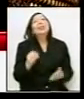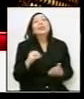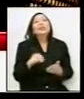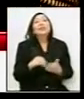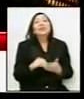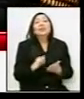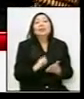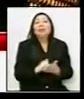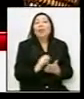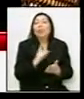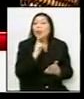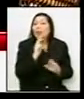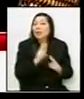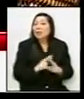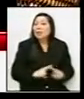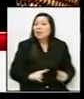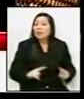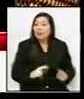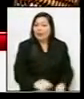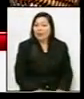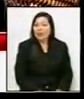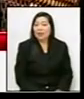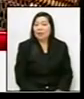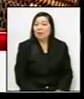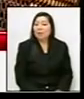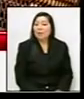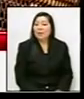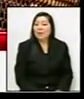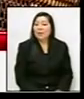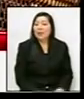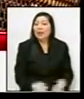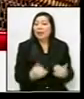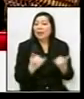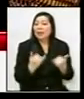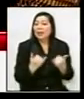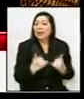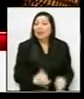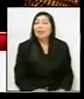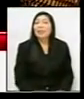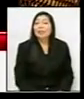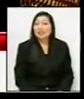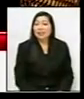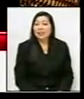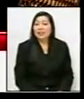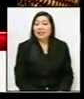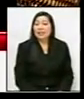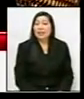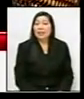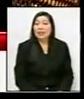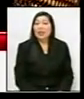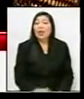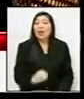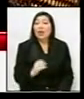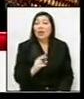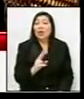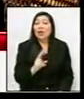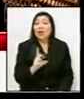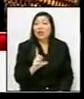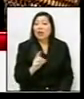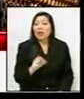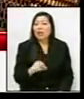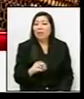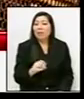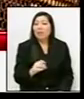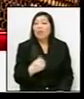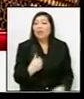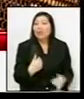si previamente no están valorados. Por eso, presidente, en este caso del señor Orlando Velázquez, yo